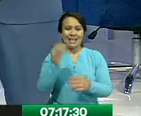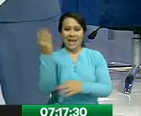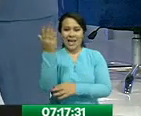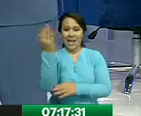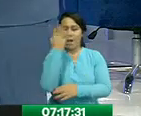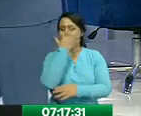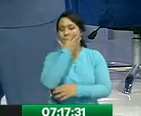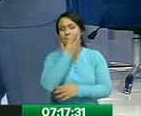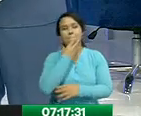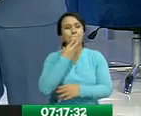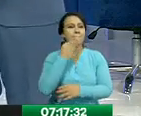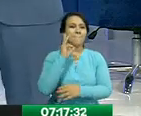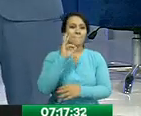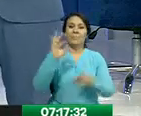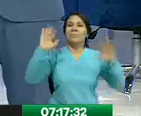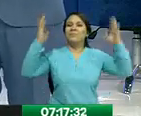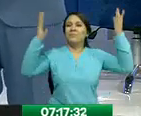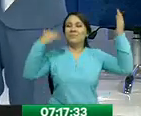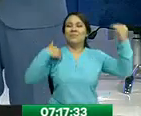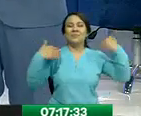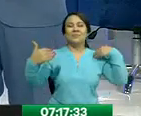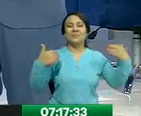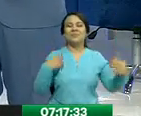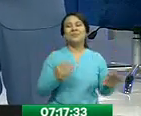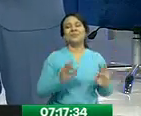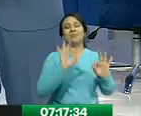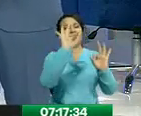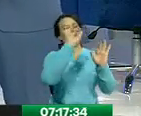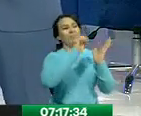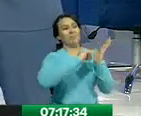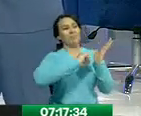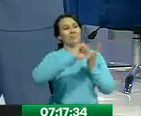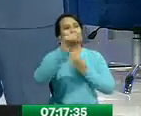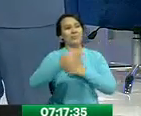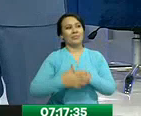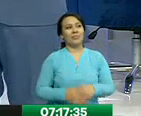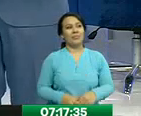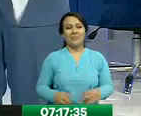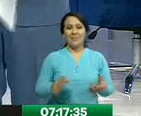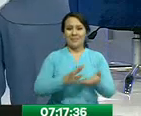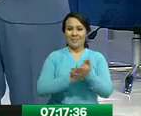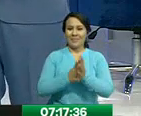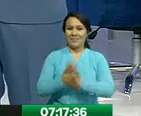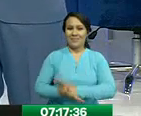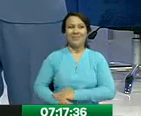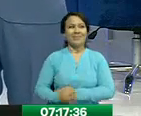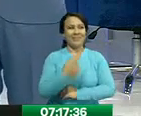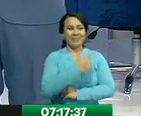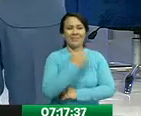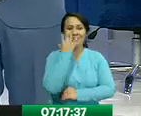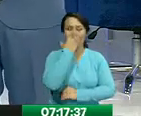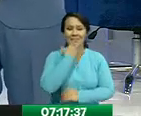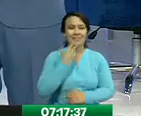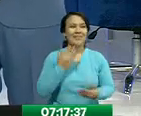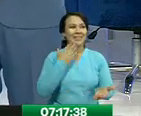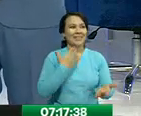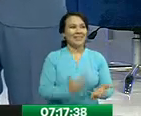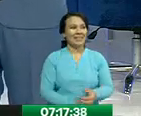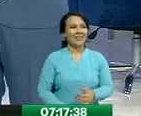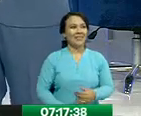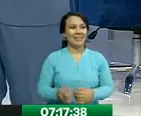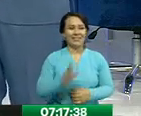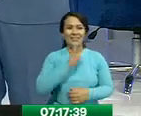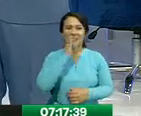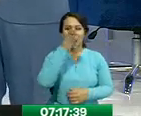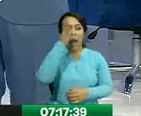perla del Pacífico. ¡Bravo! ¡Bravísimo! ¡Qué lindo! De nada, también usted es linda. Gracias, gracias, y usted gracias. Siempre